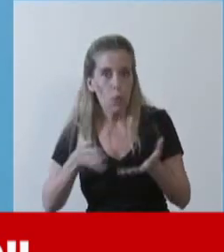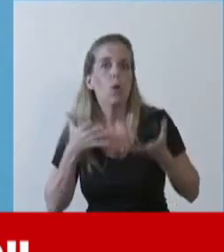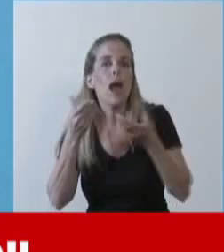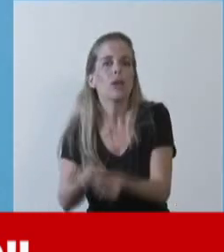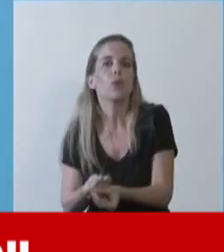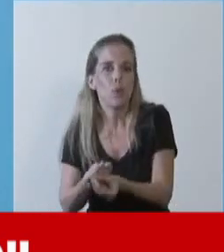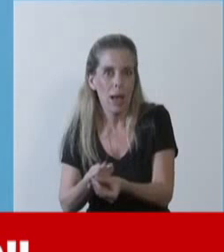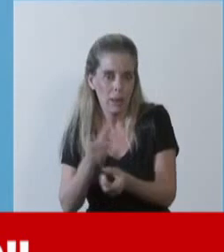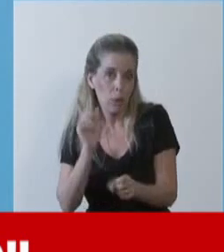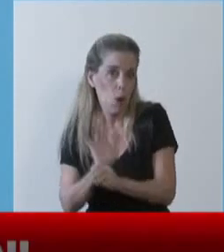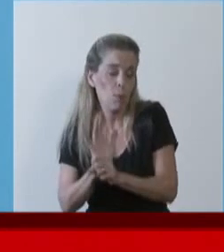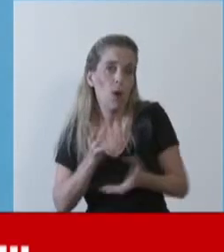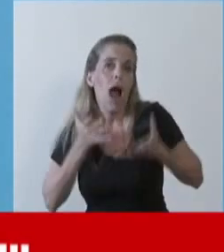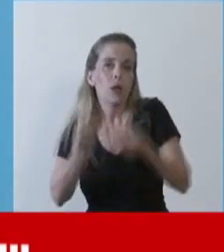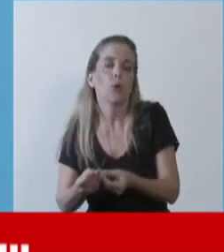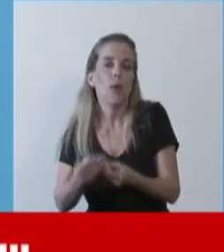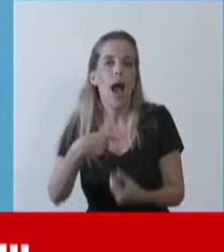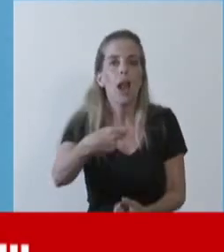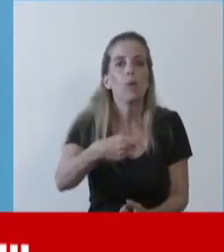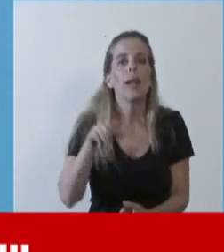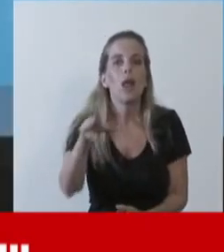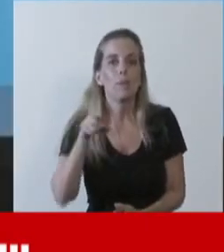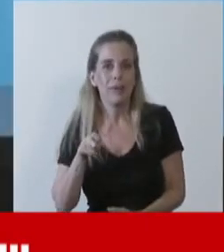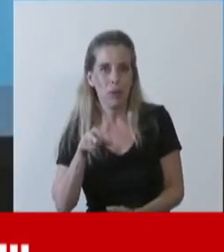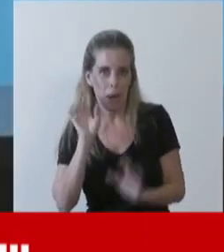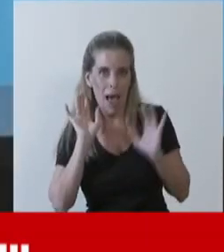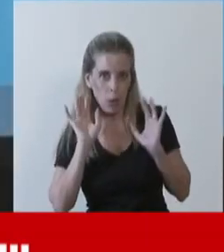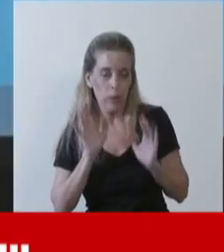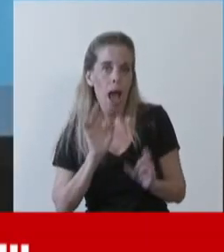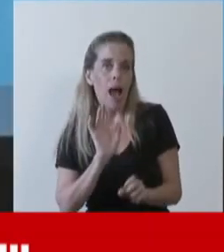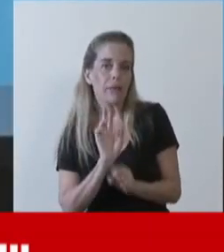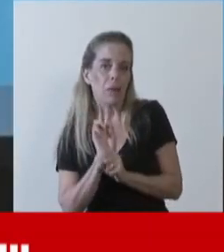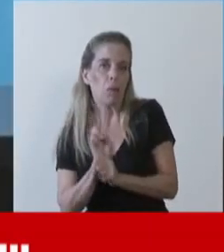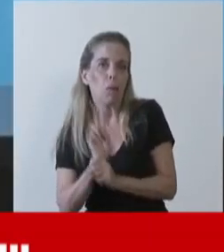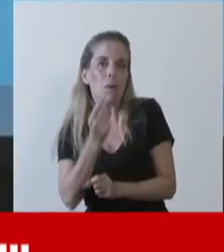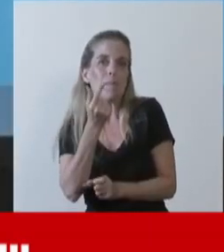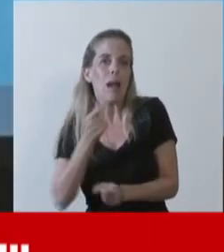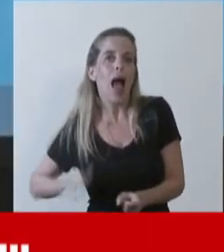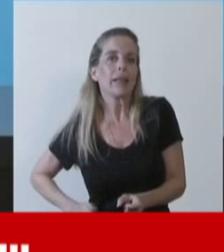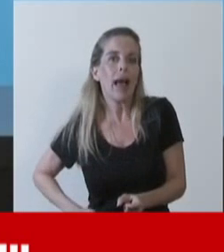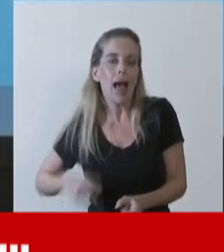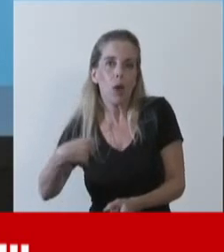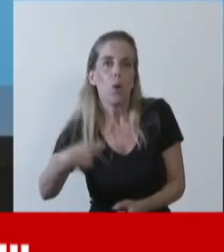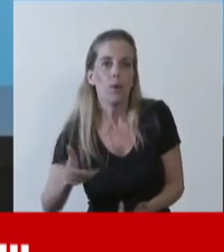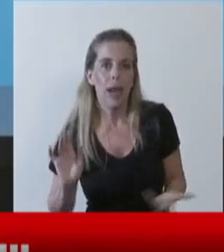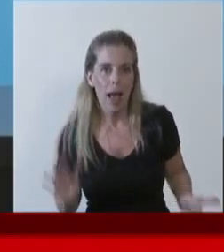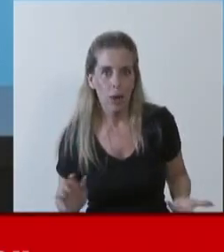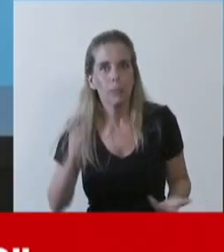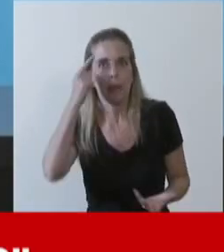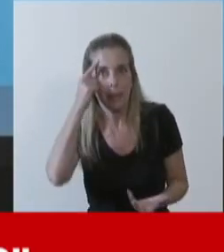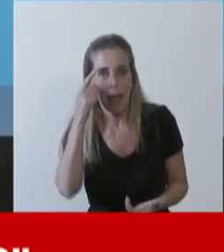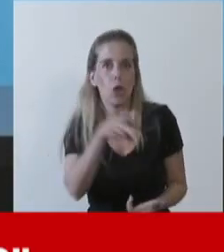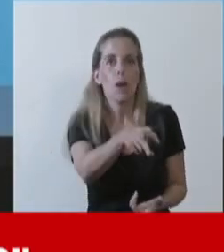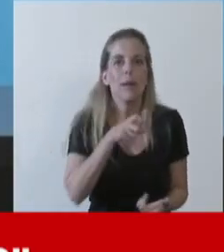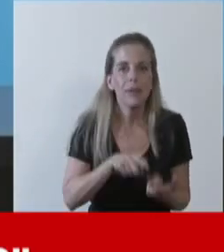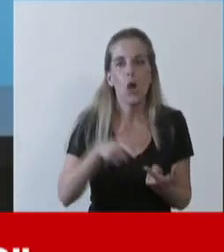muy sustantivo en el ingreso de bolsillo de los jubilados,